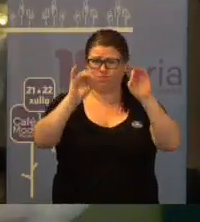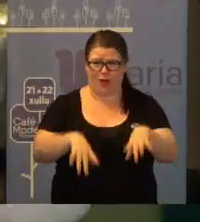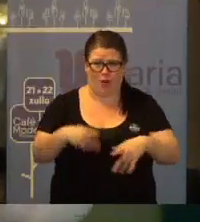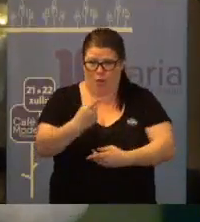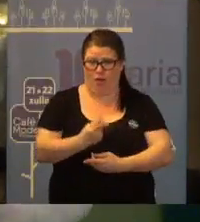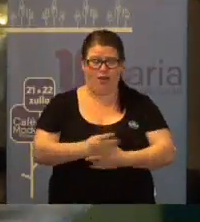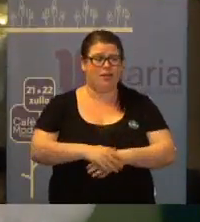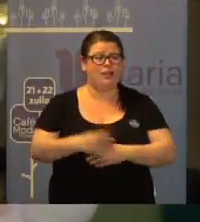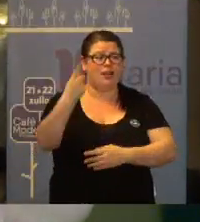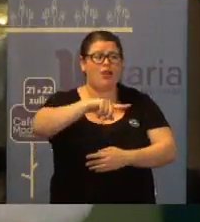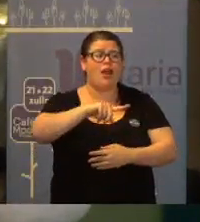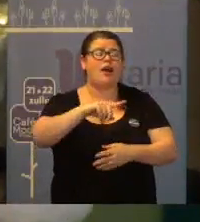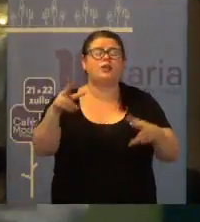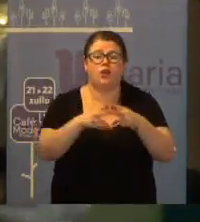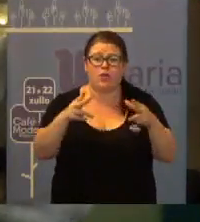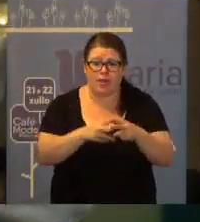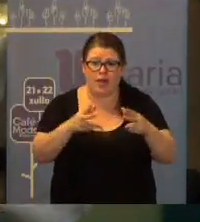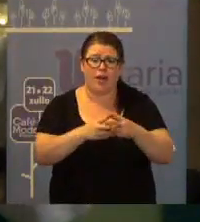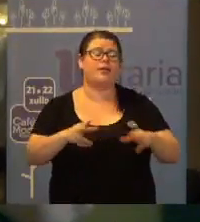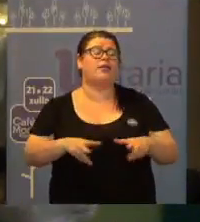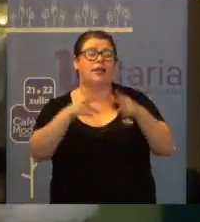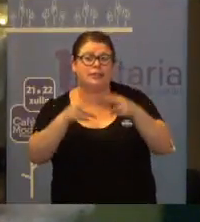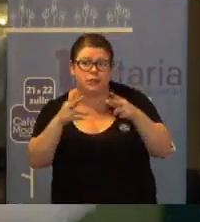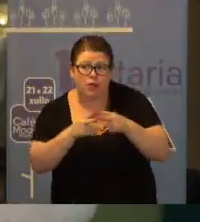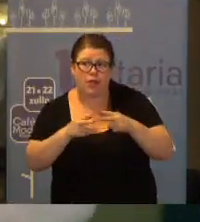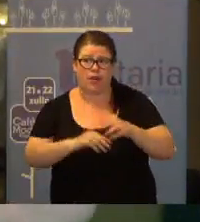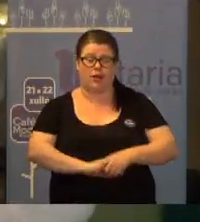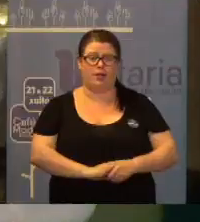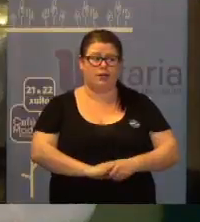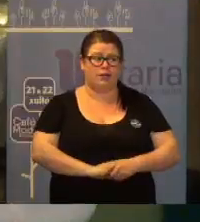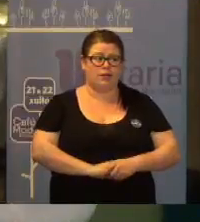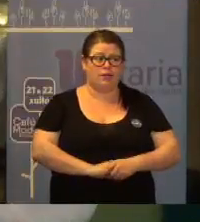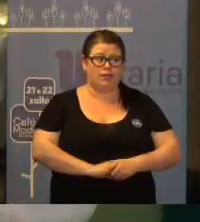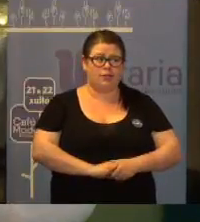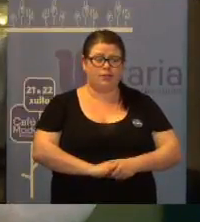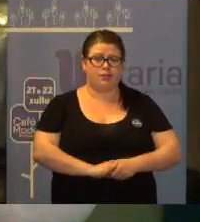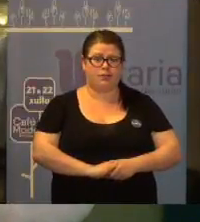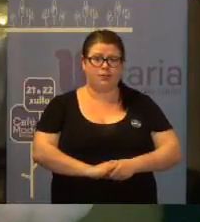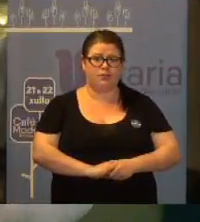nesa sociedade posfordista como nesa sociedade rede, non?